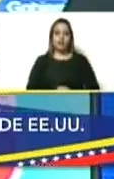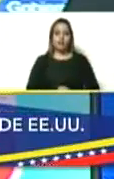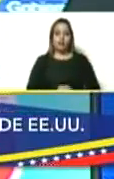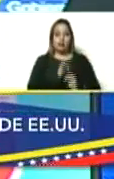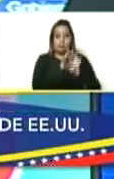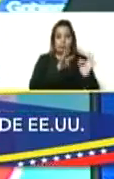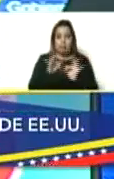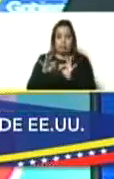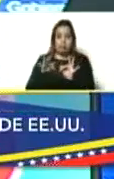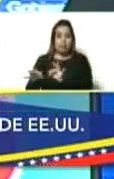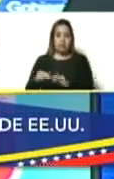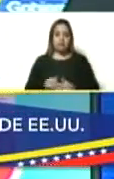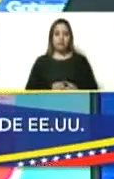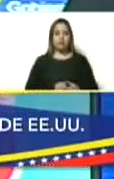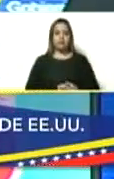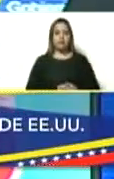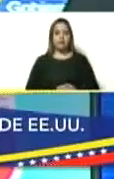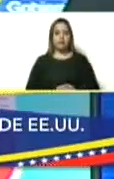coronavirus.